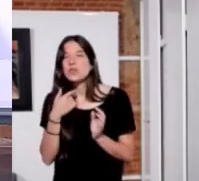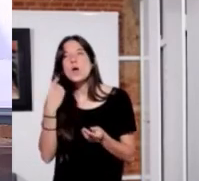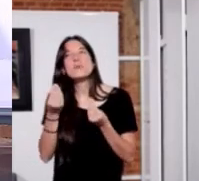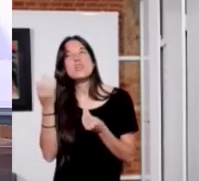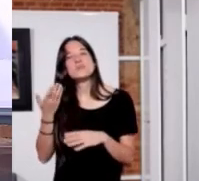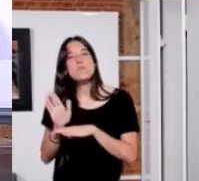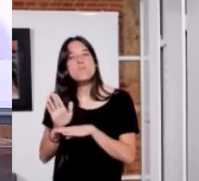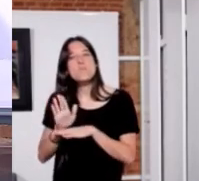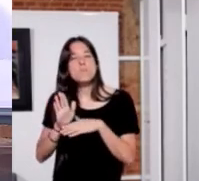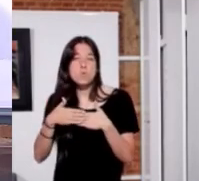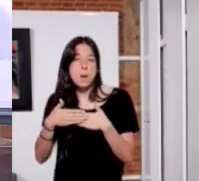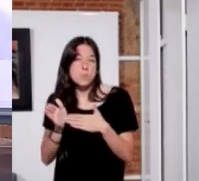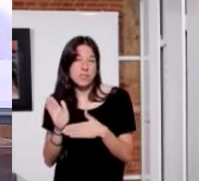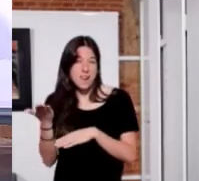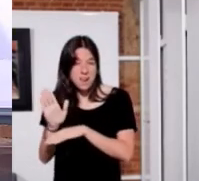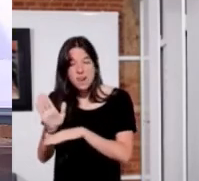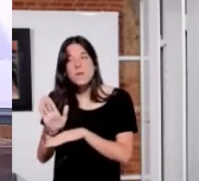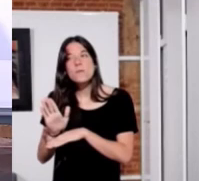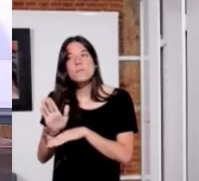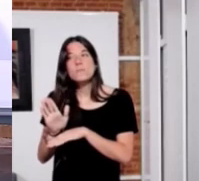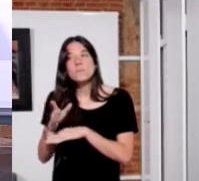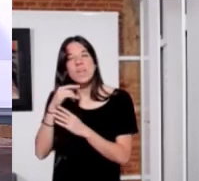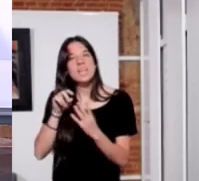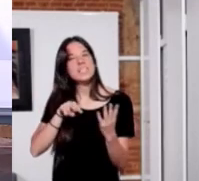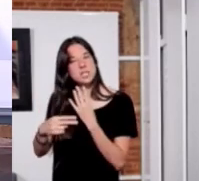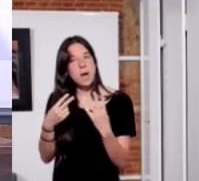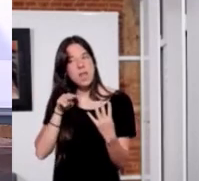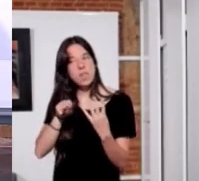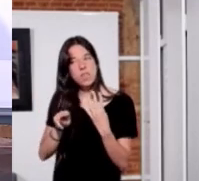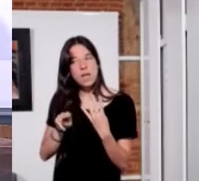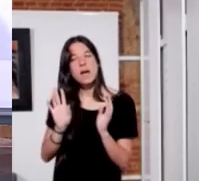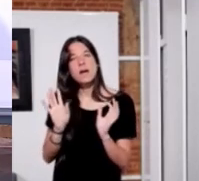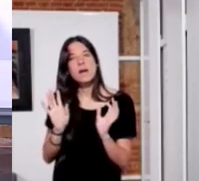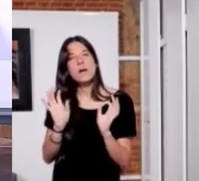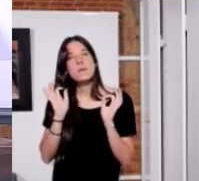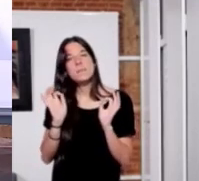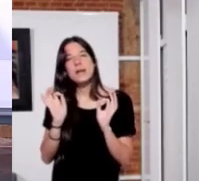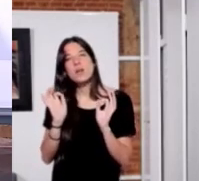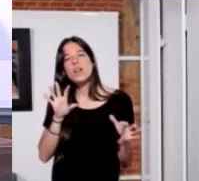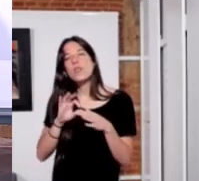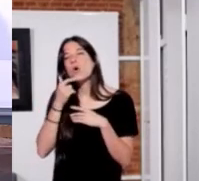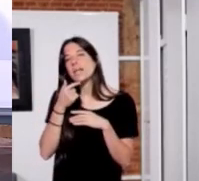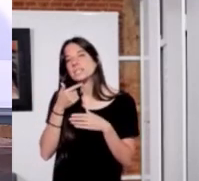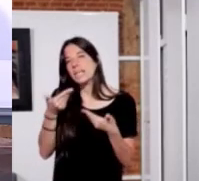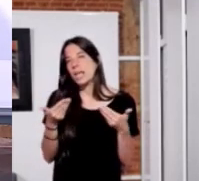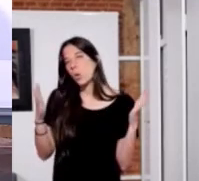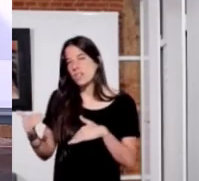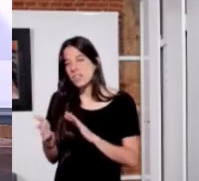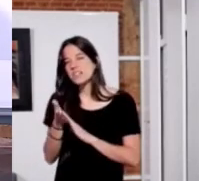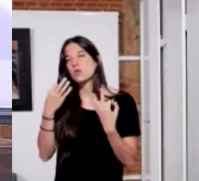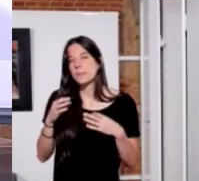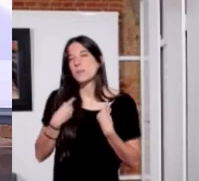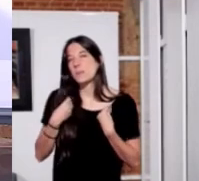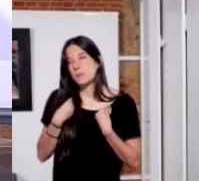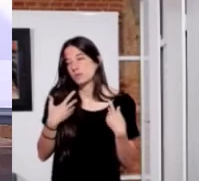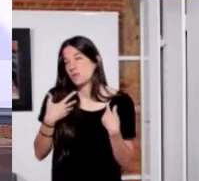portal de ser transparente en cuanto a las injusticias que se viven realmente, no